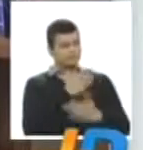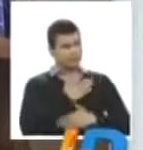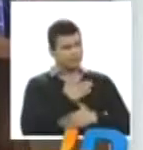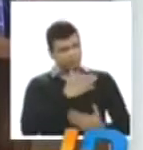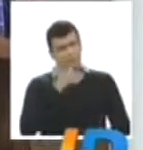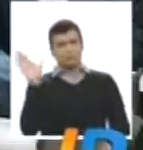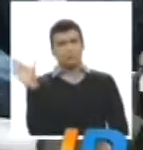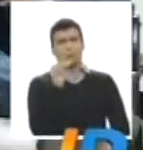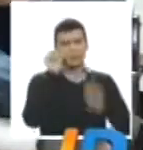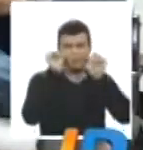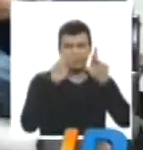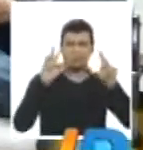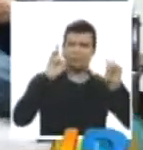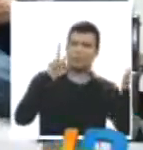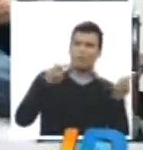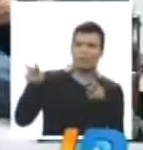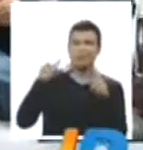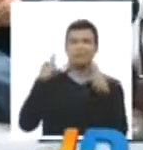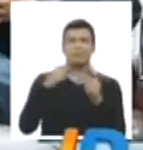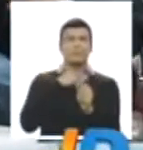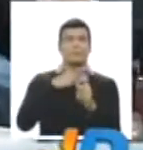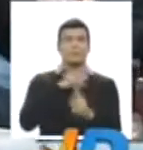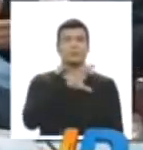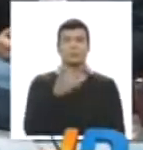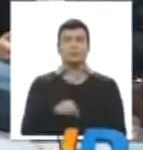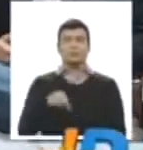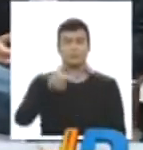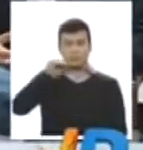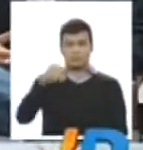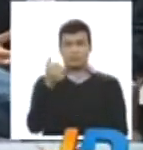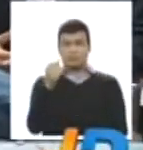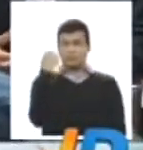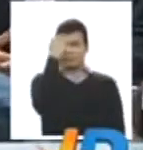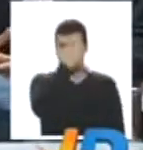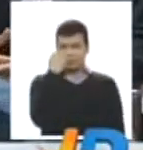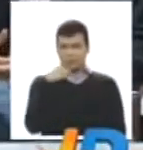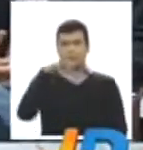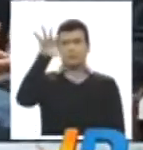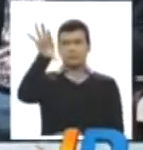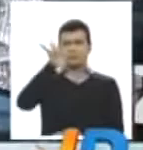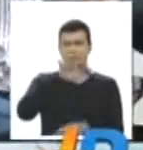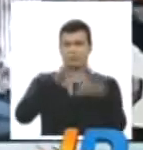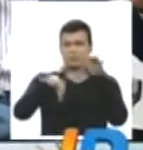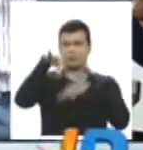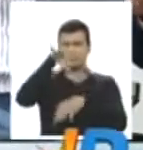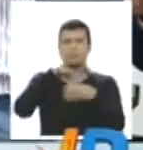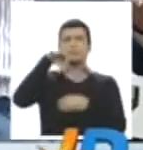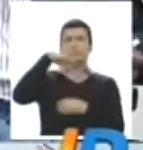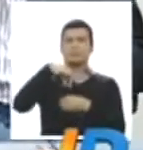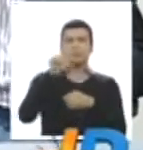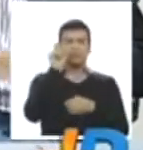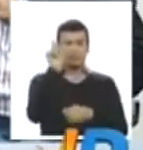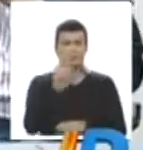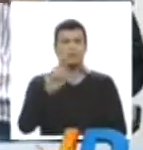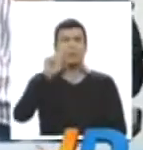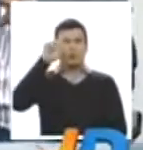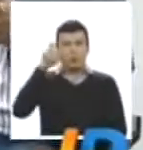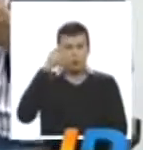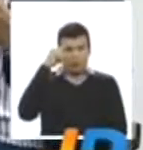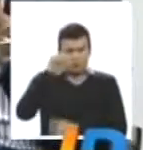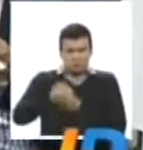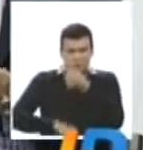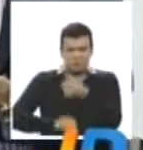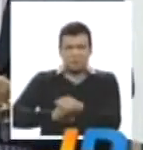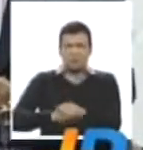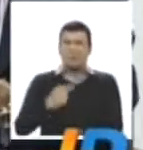de Más Pacífico. Este miércoles 10 de septiembre se van a cumplir las elecciones de cogobierno. Para la gente que está afuera, pues a veces no resulta muy